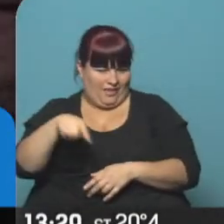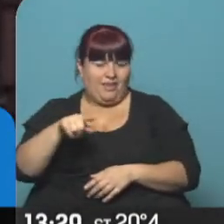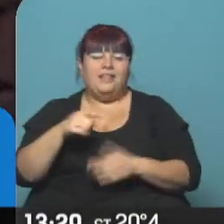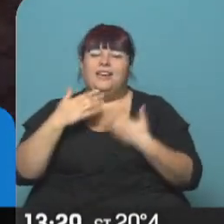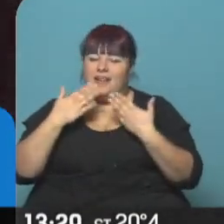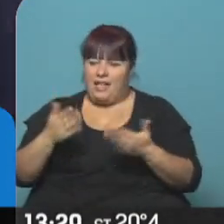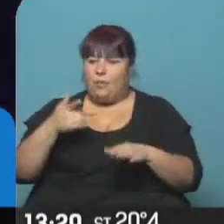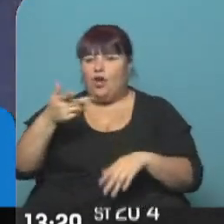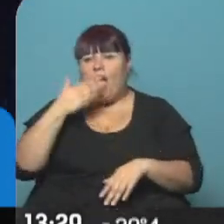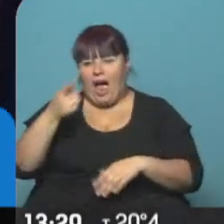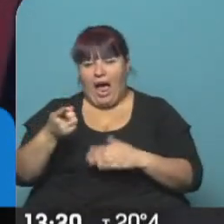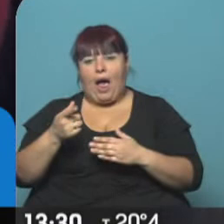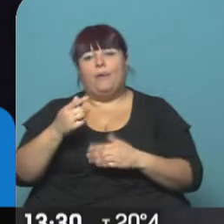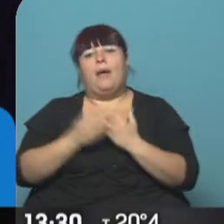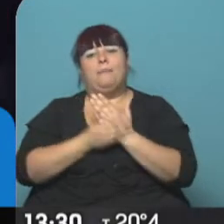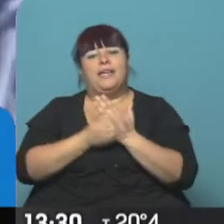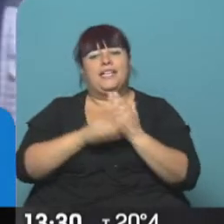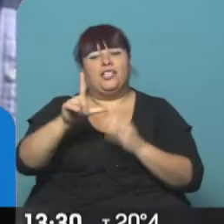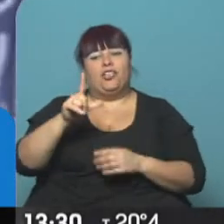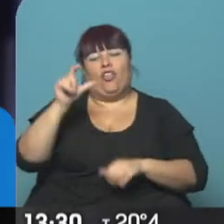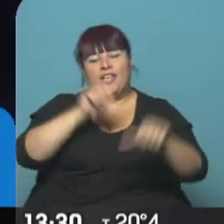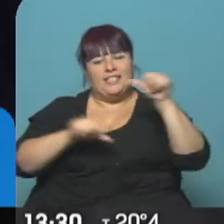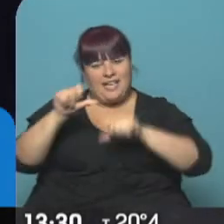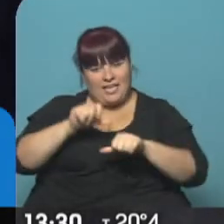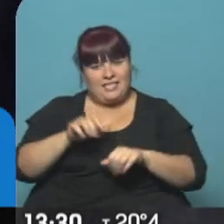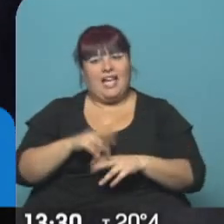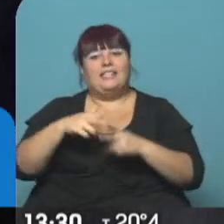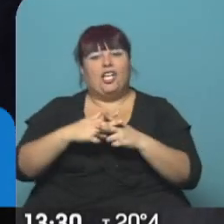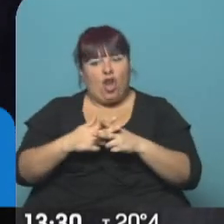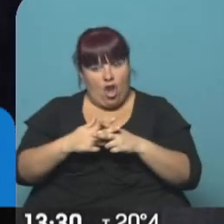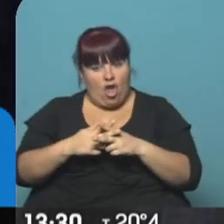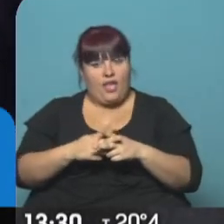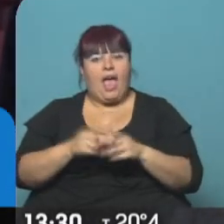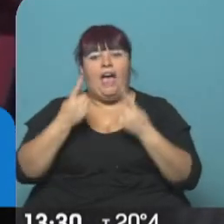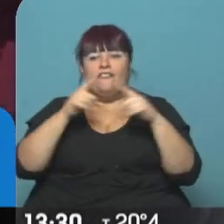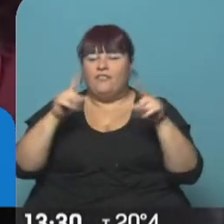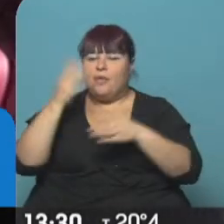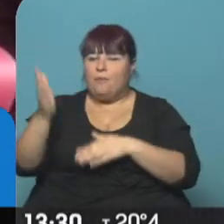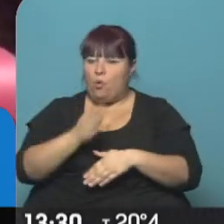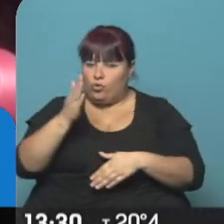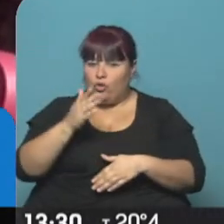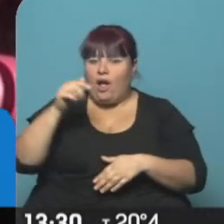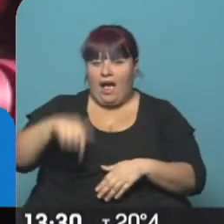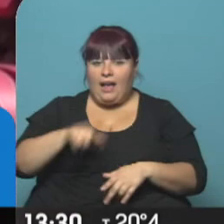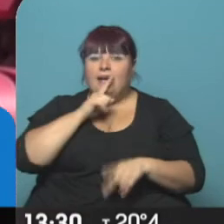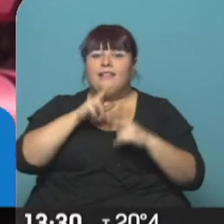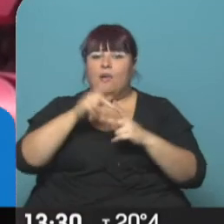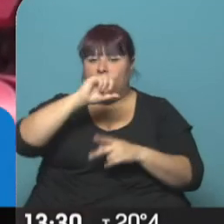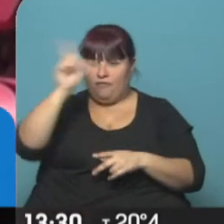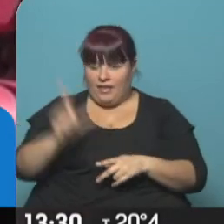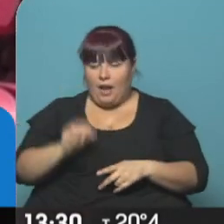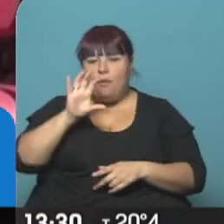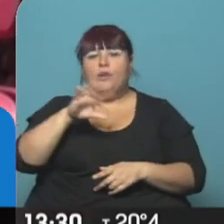bueno la palabra entonces del ministro de ciencia tecnología e innovación productiva aquí en tecnópolis federal en la